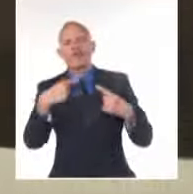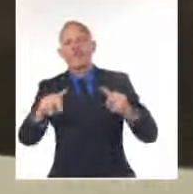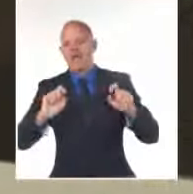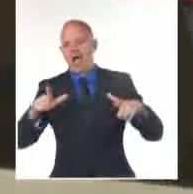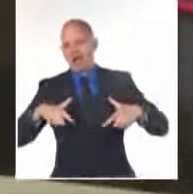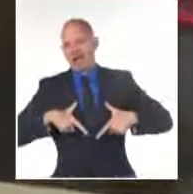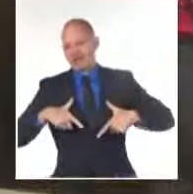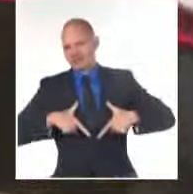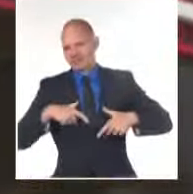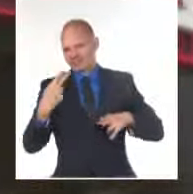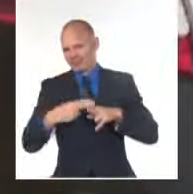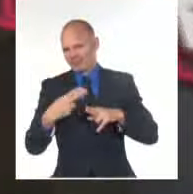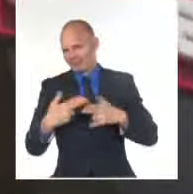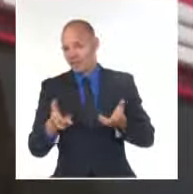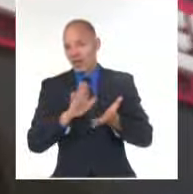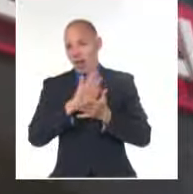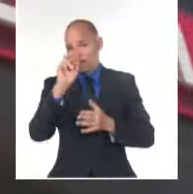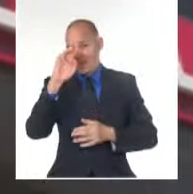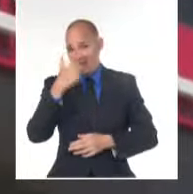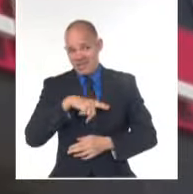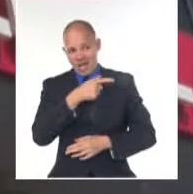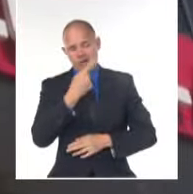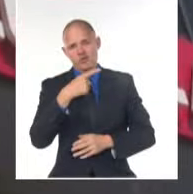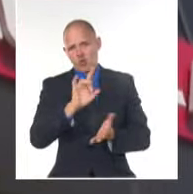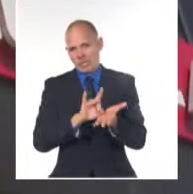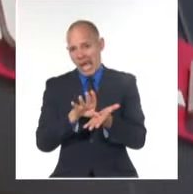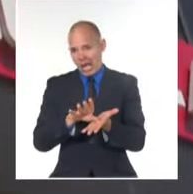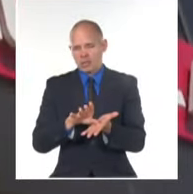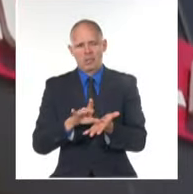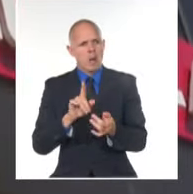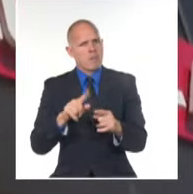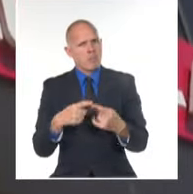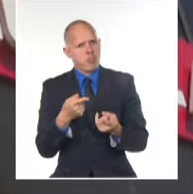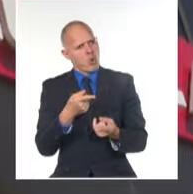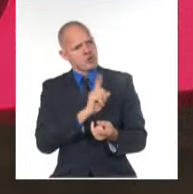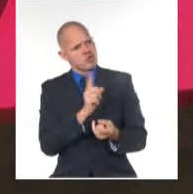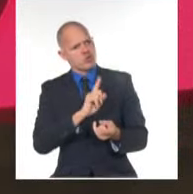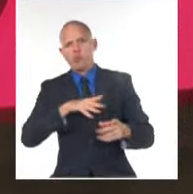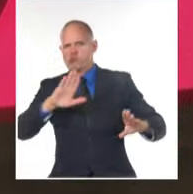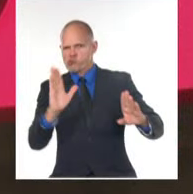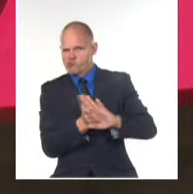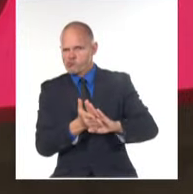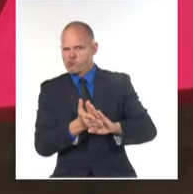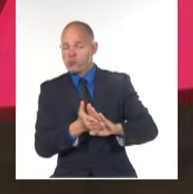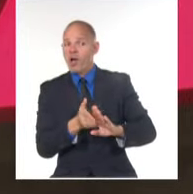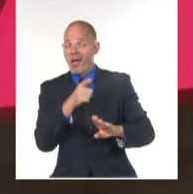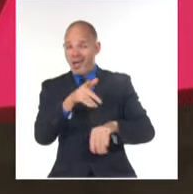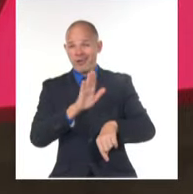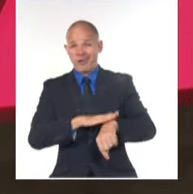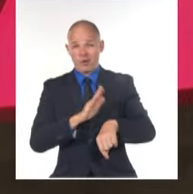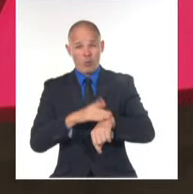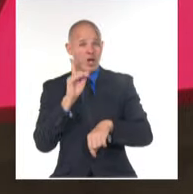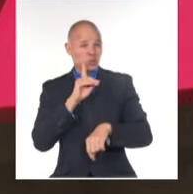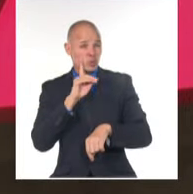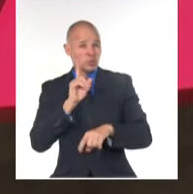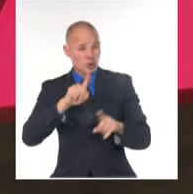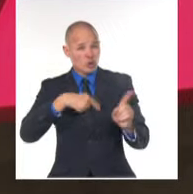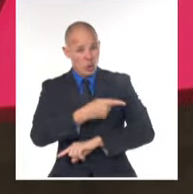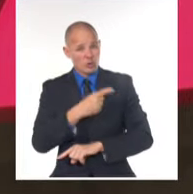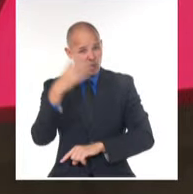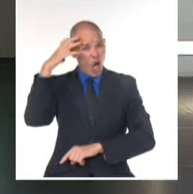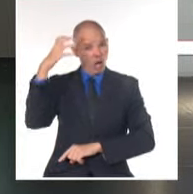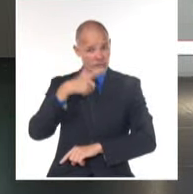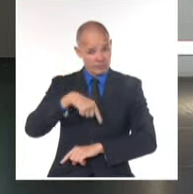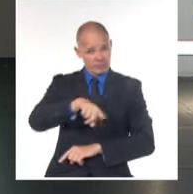diputada de extrema derecha María Corina Machado, impedida de ser candidata a la presidencia por graves delitos cometidos contra su país.